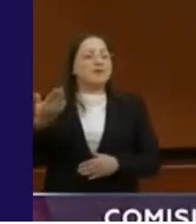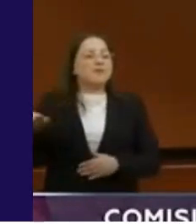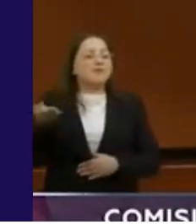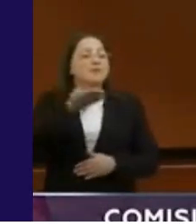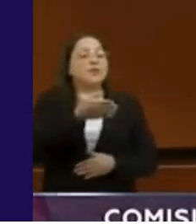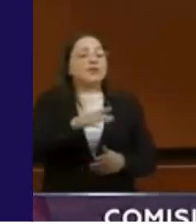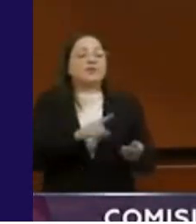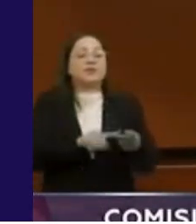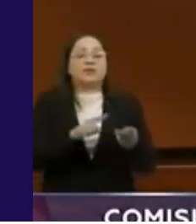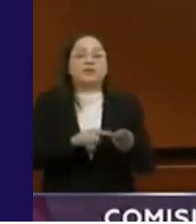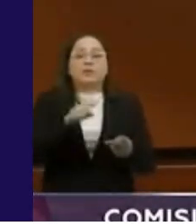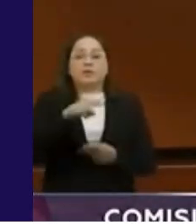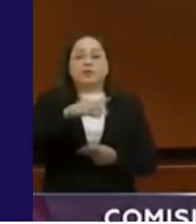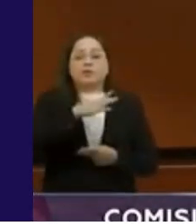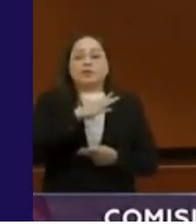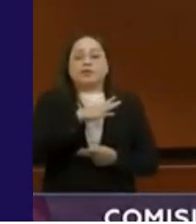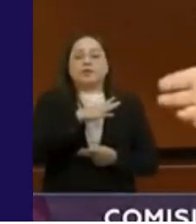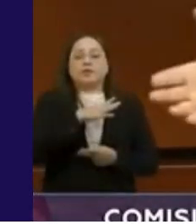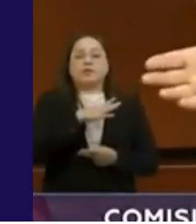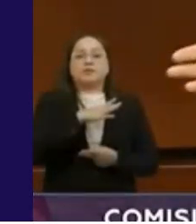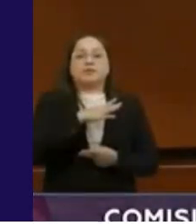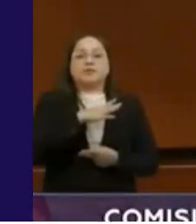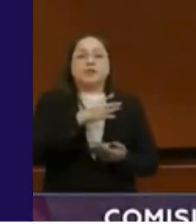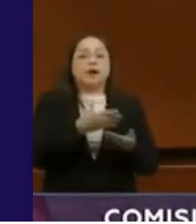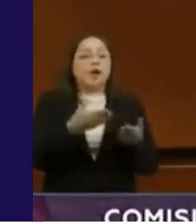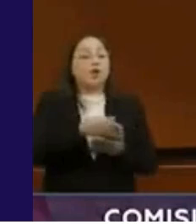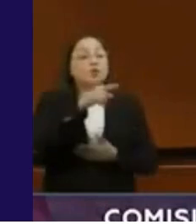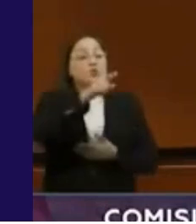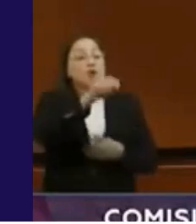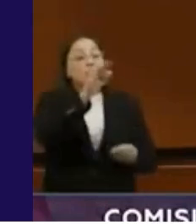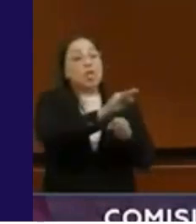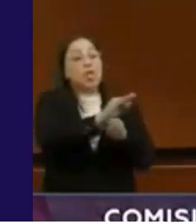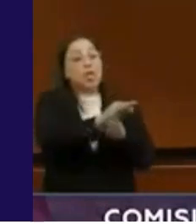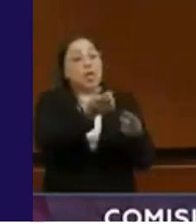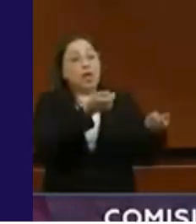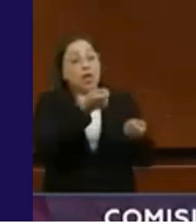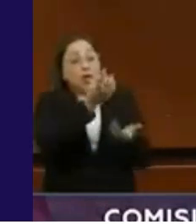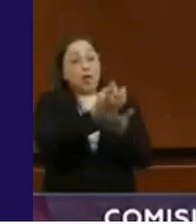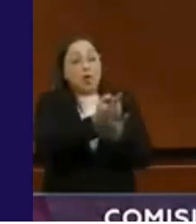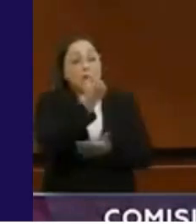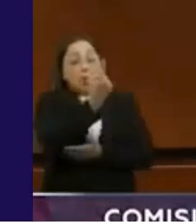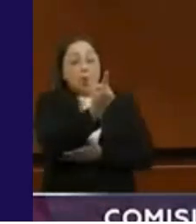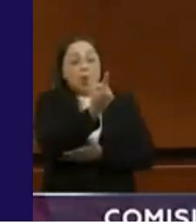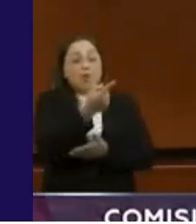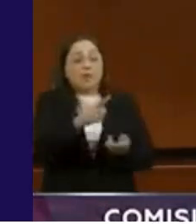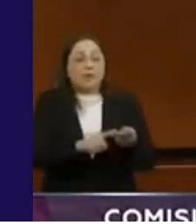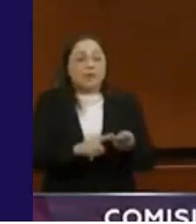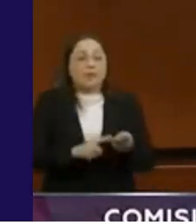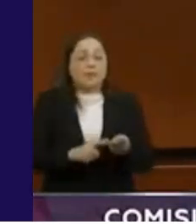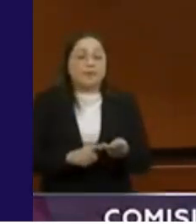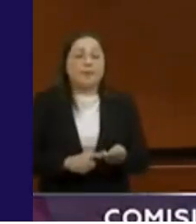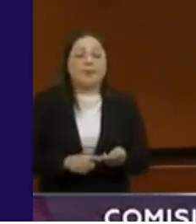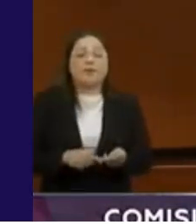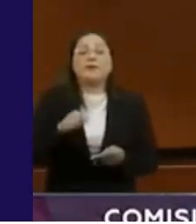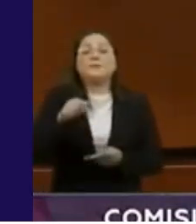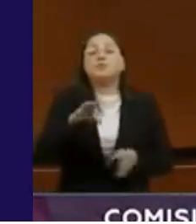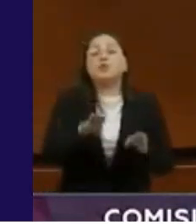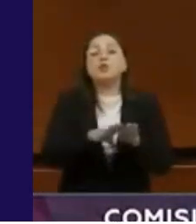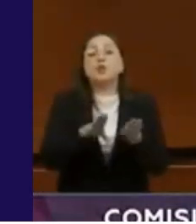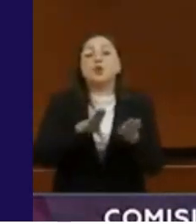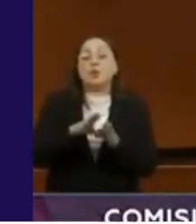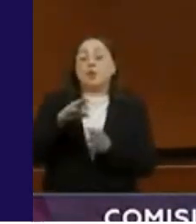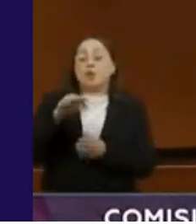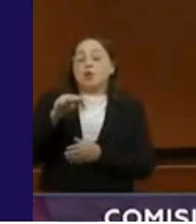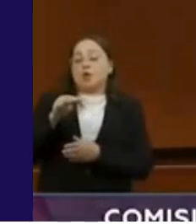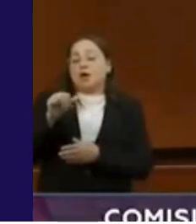electoral, ahora es demócrata. ¡Qué dulzura! Vienen, solo les faltó decir que dice Alejandro Moreno que está